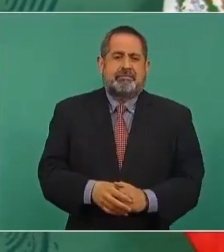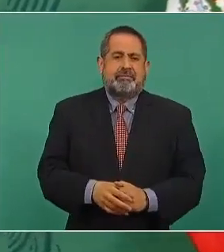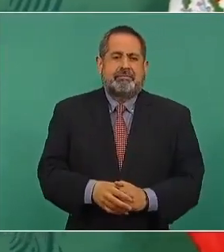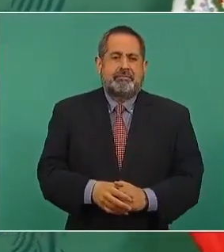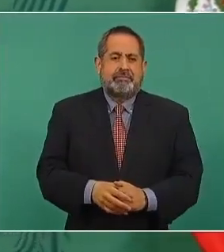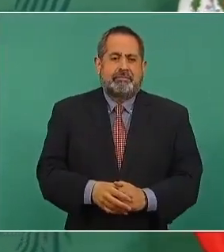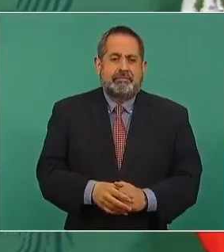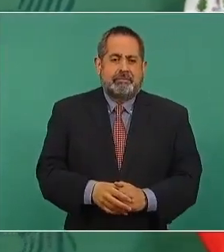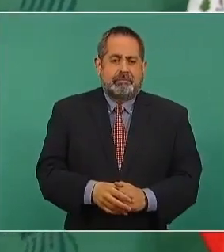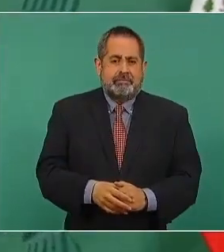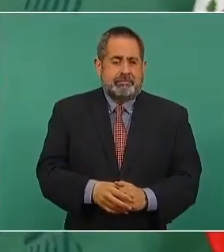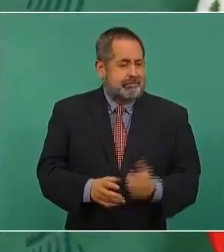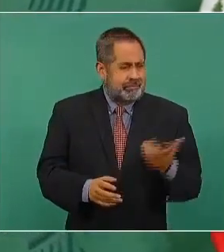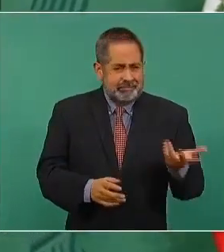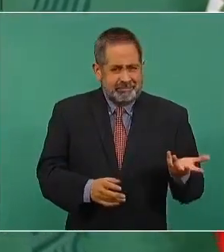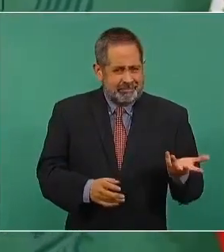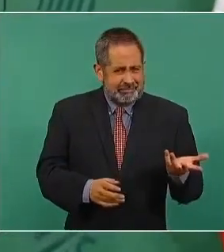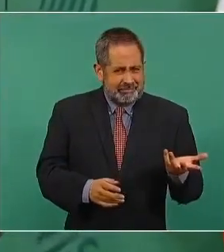¿Me van